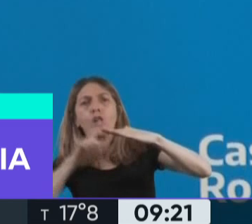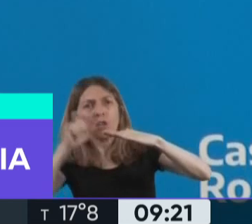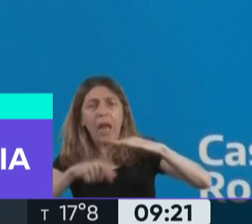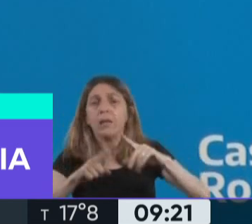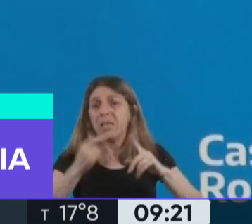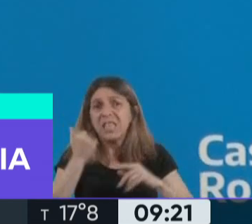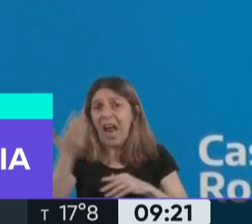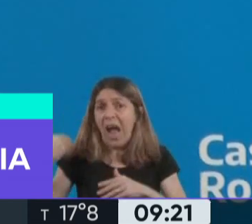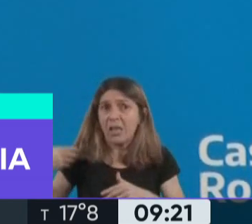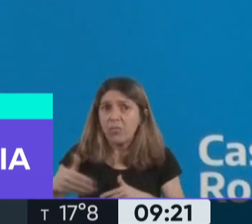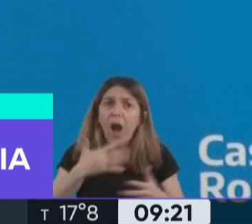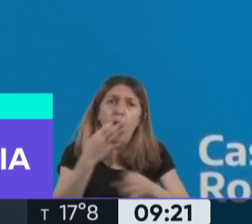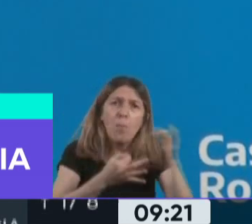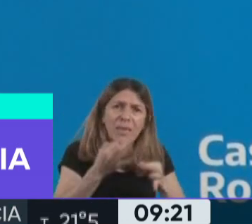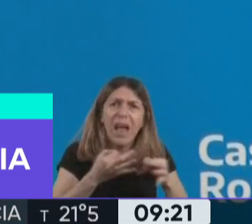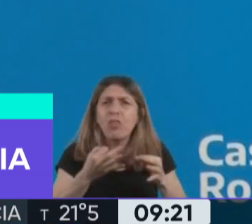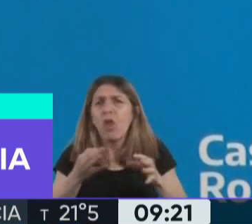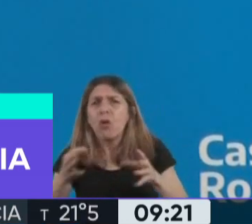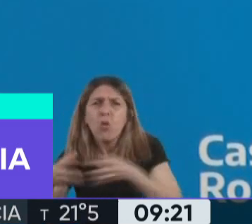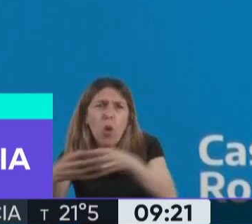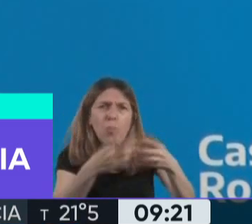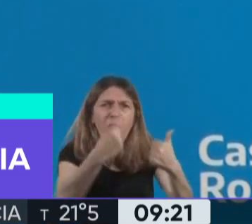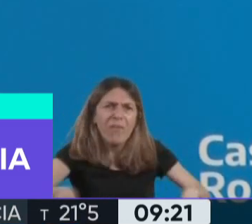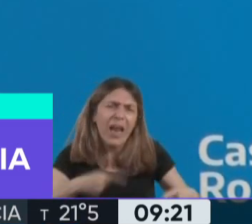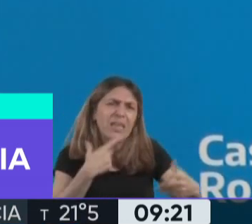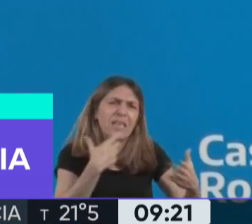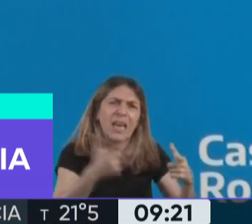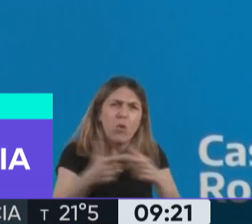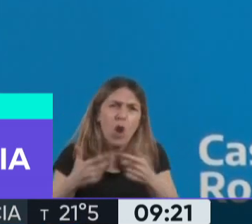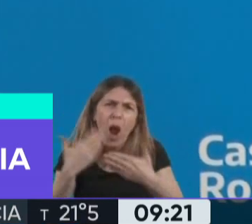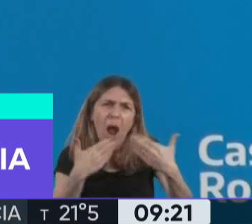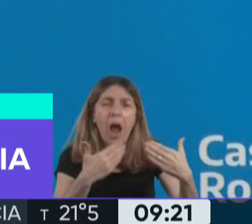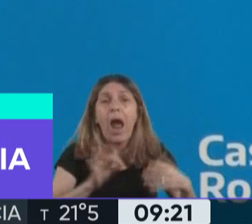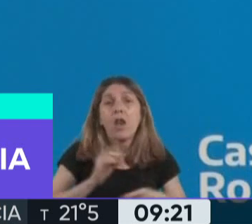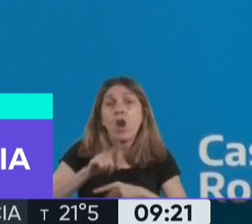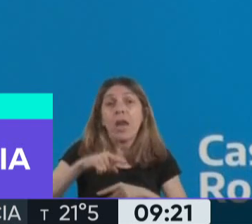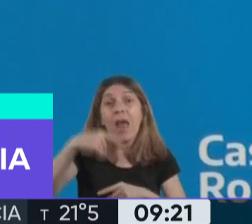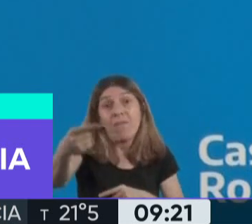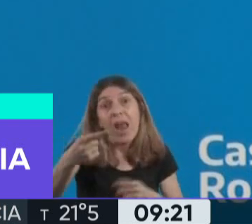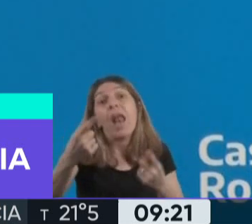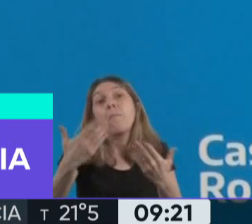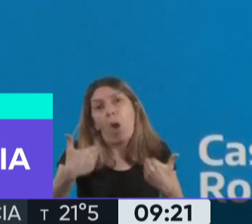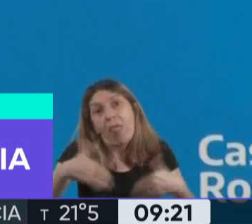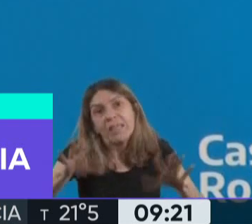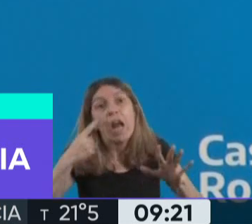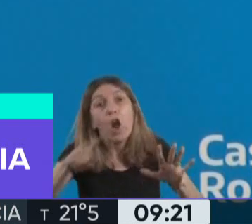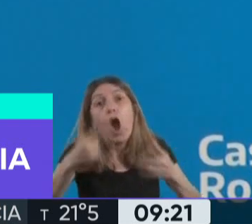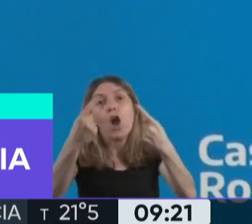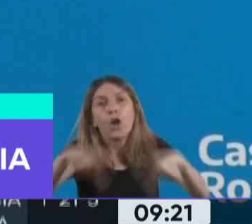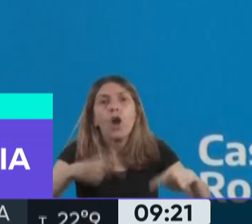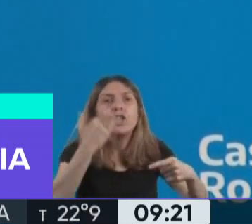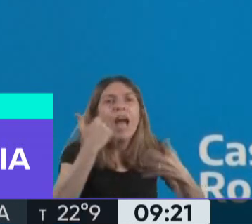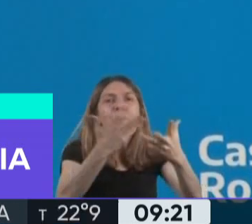están conversando con los diferentes sectores y que van a transformarse durante el próximo año en herramientas, ya sean proyectos